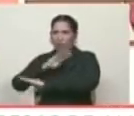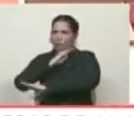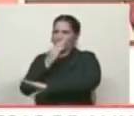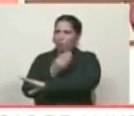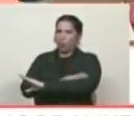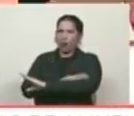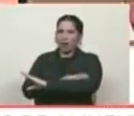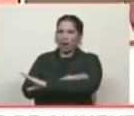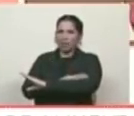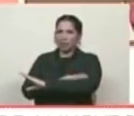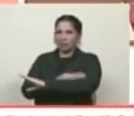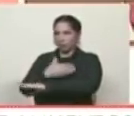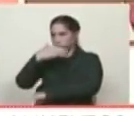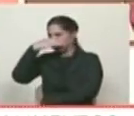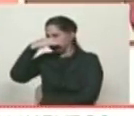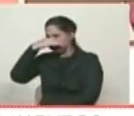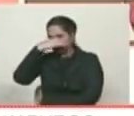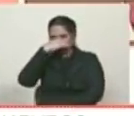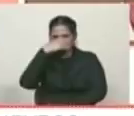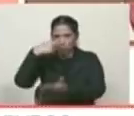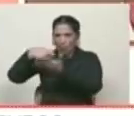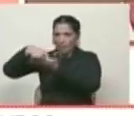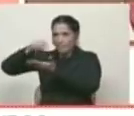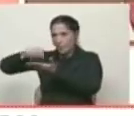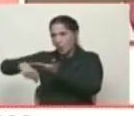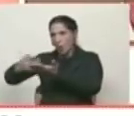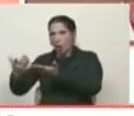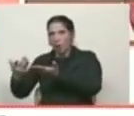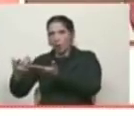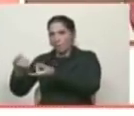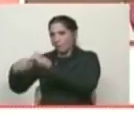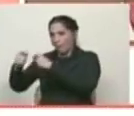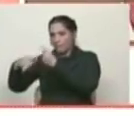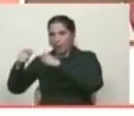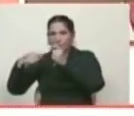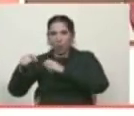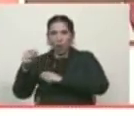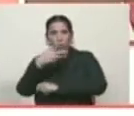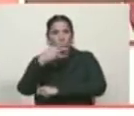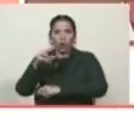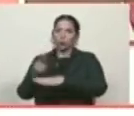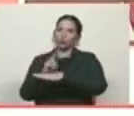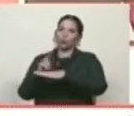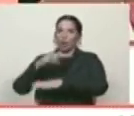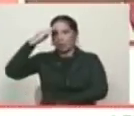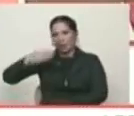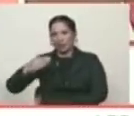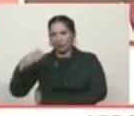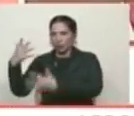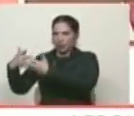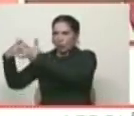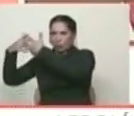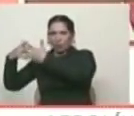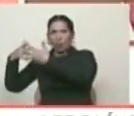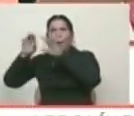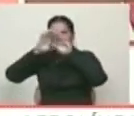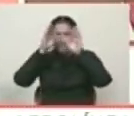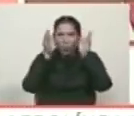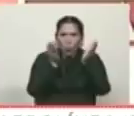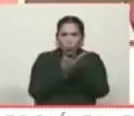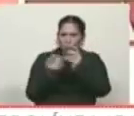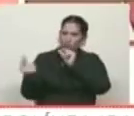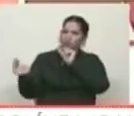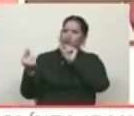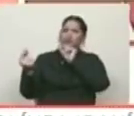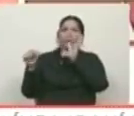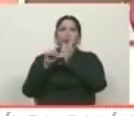un nuevo formato, un nuevo modelo, las contratistas, para no utilizar a sus ejércitos. Que el mundo debata realmente dónde